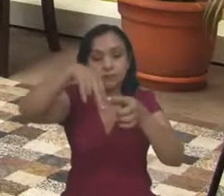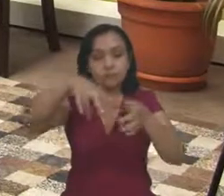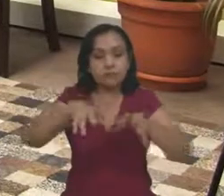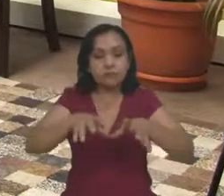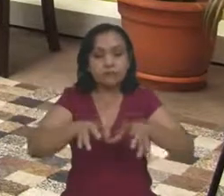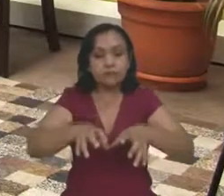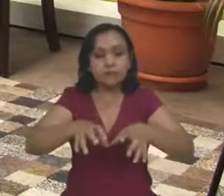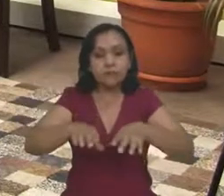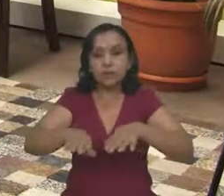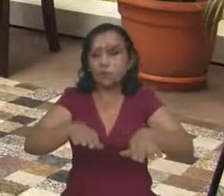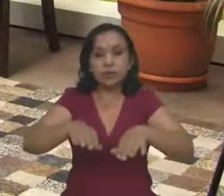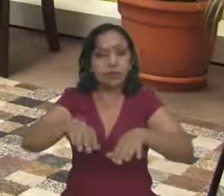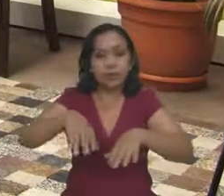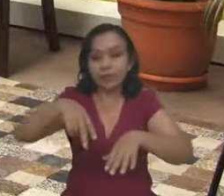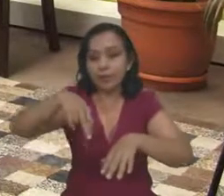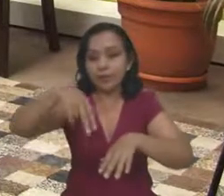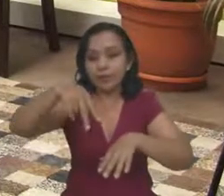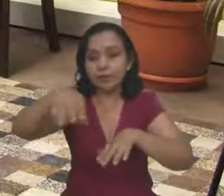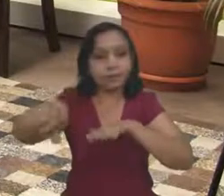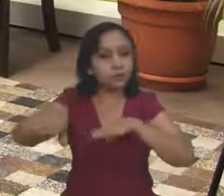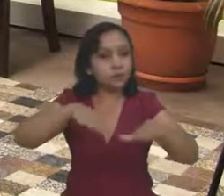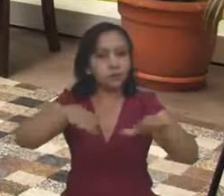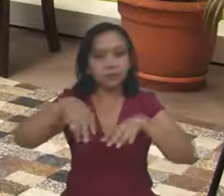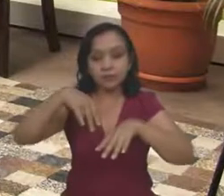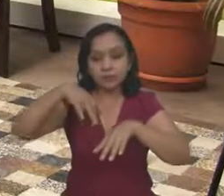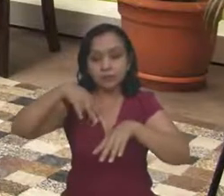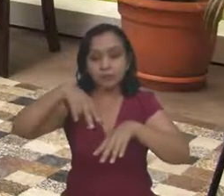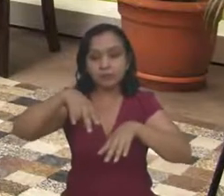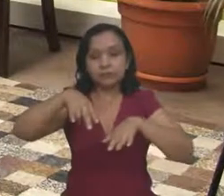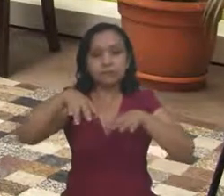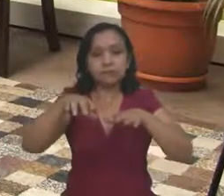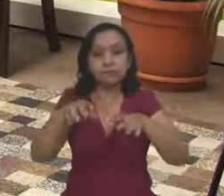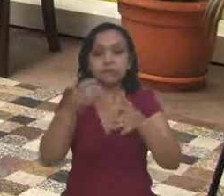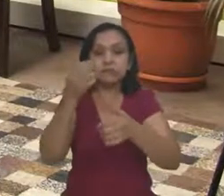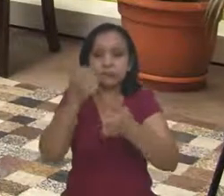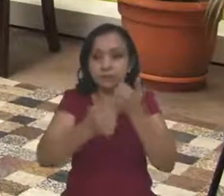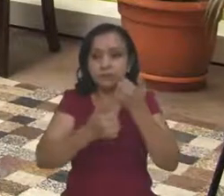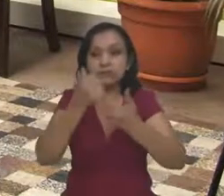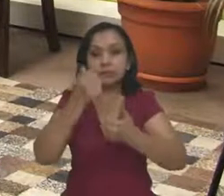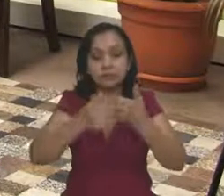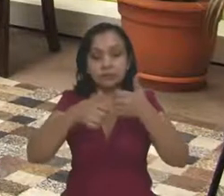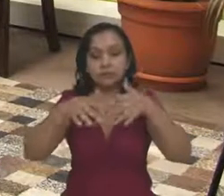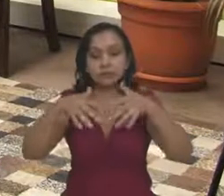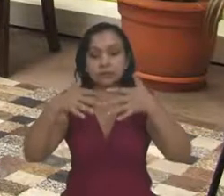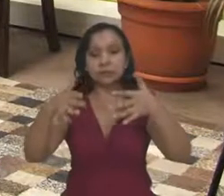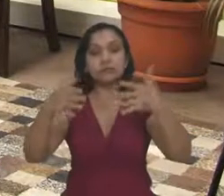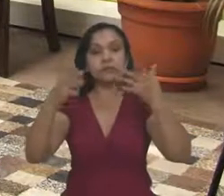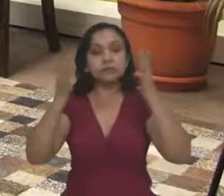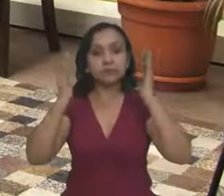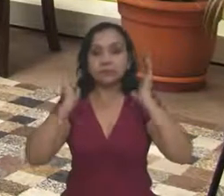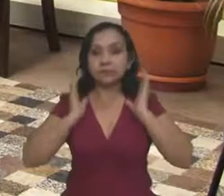paralizando la transmisión nerviosa y va afectando los nervios. Los nervios,